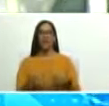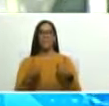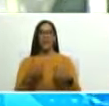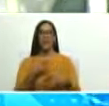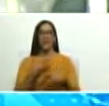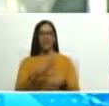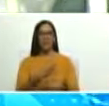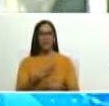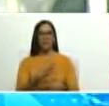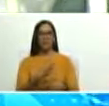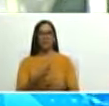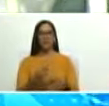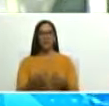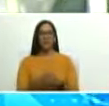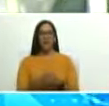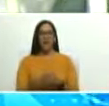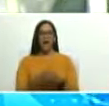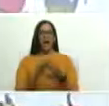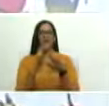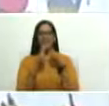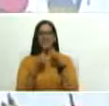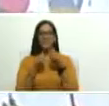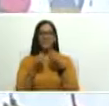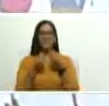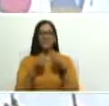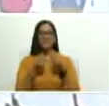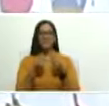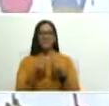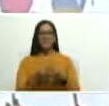interesa al paladar. ¿Compartimos?